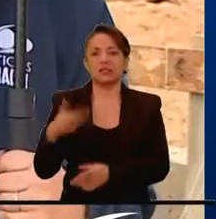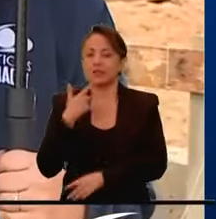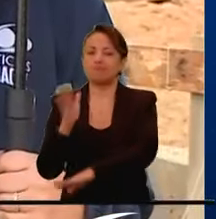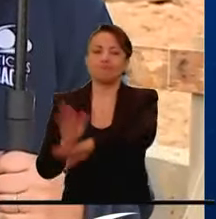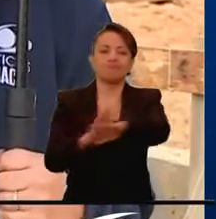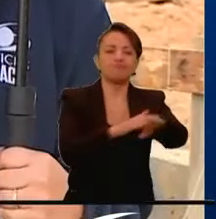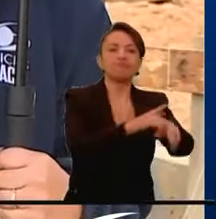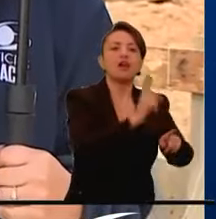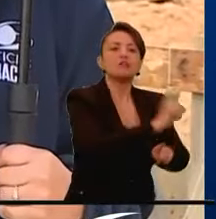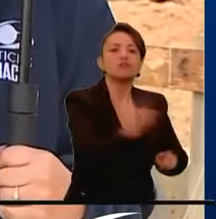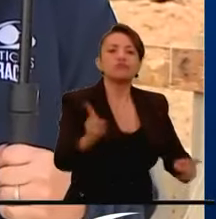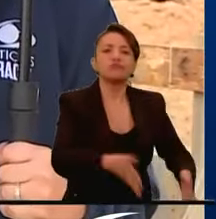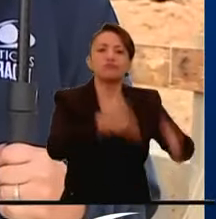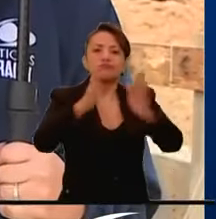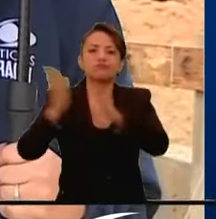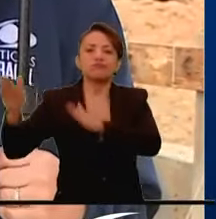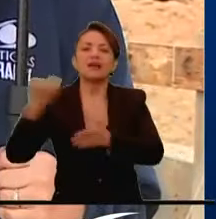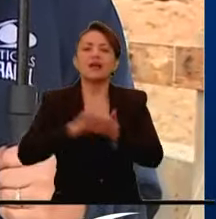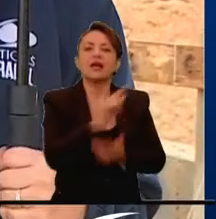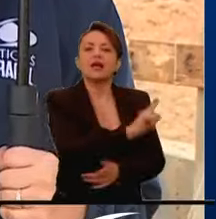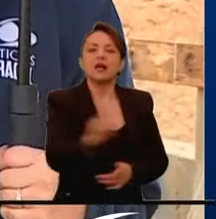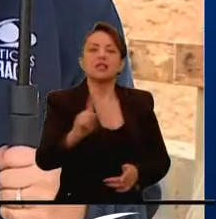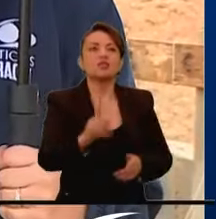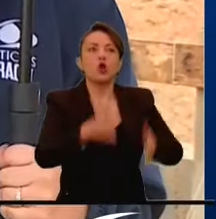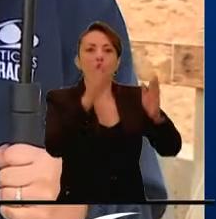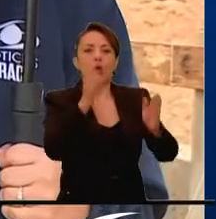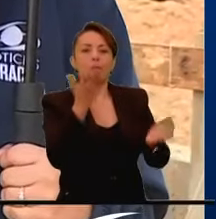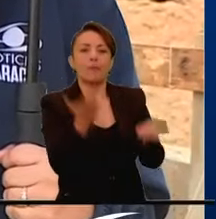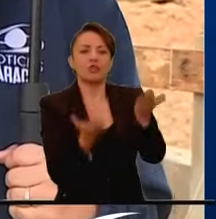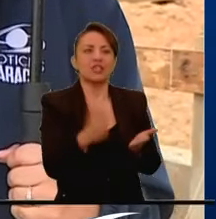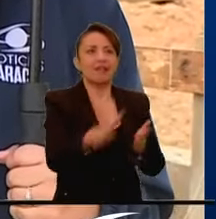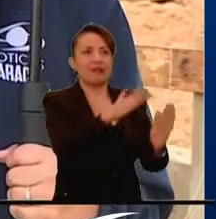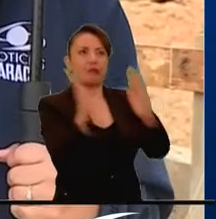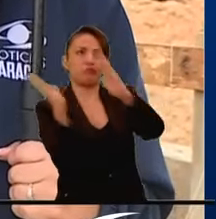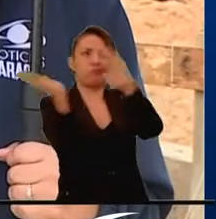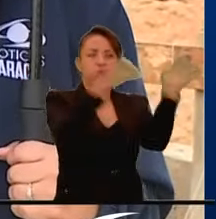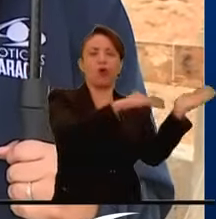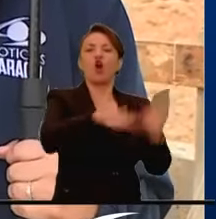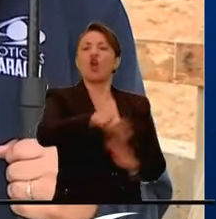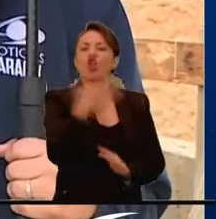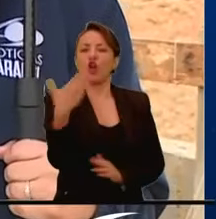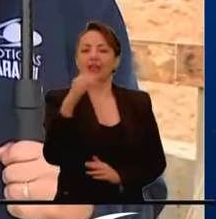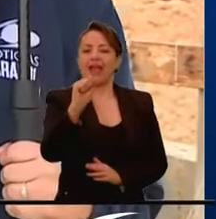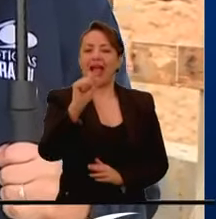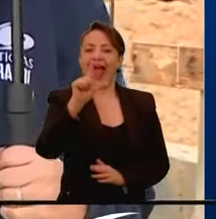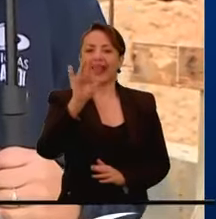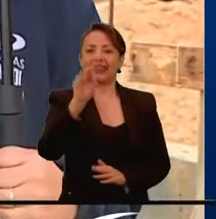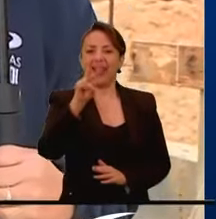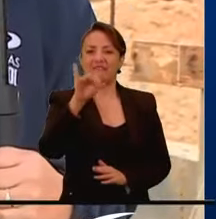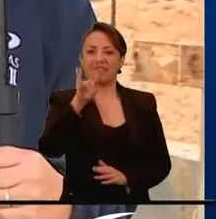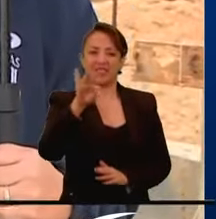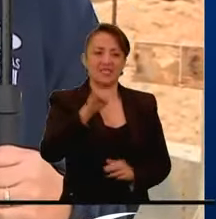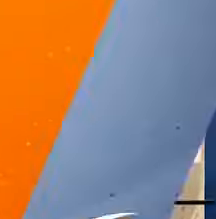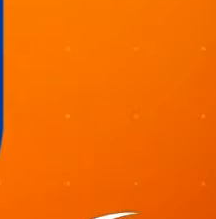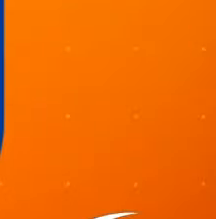esto por el alto riesgo de colapso María Paula Jiménez nos cuenta Qué pasa a esta hora en ese corregimiento